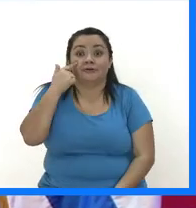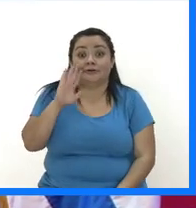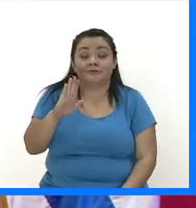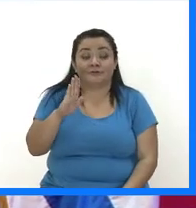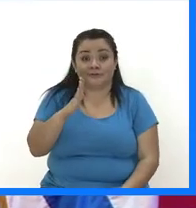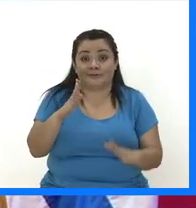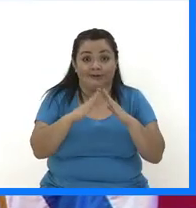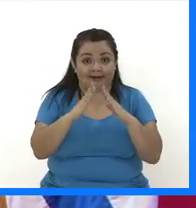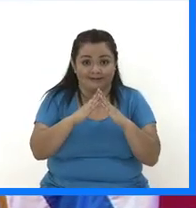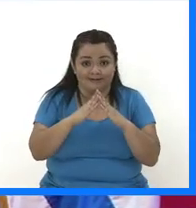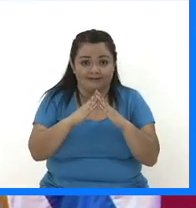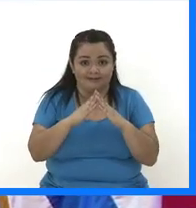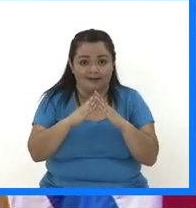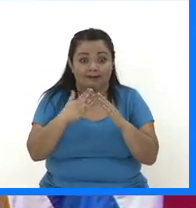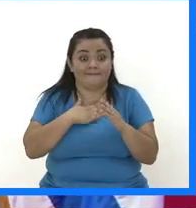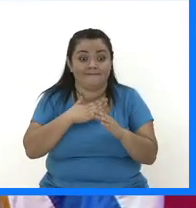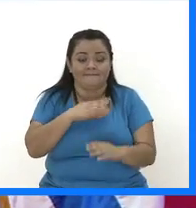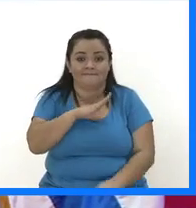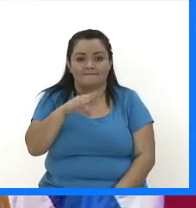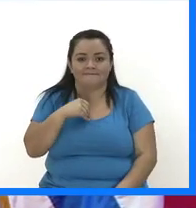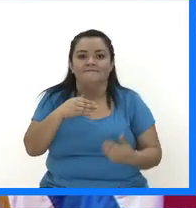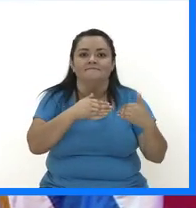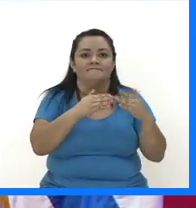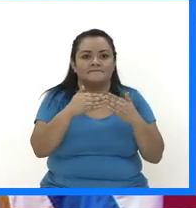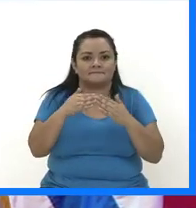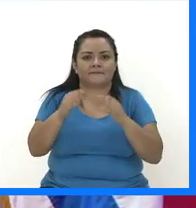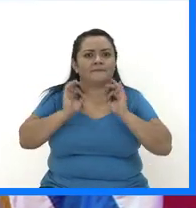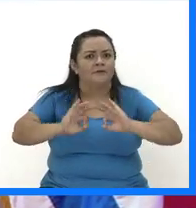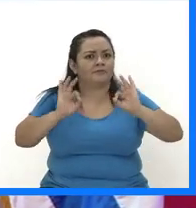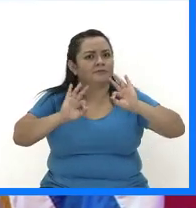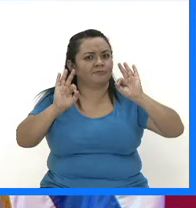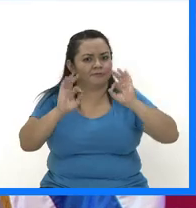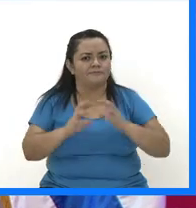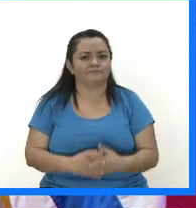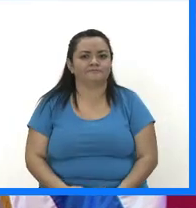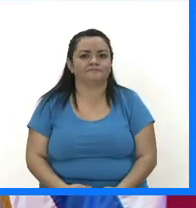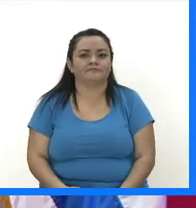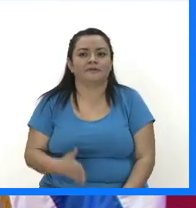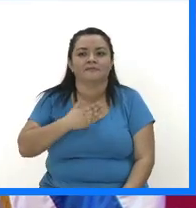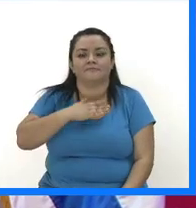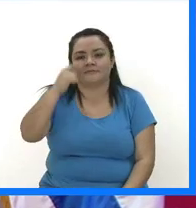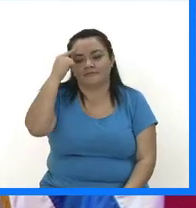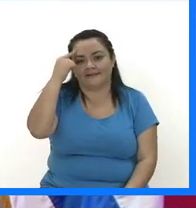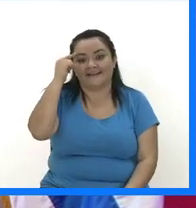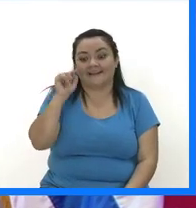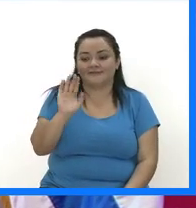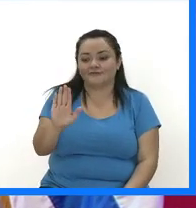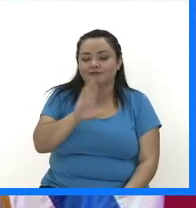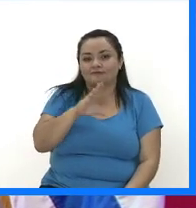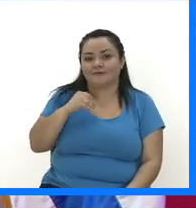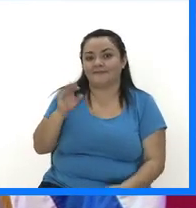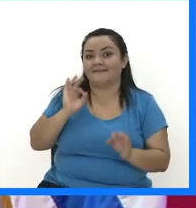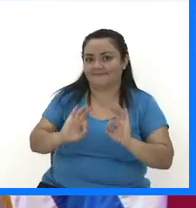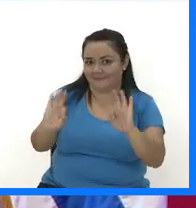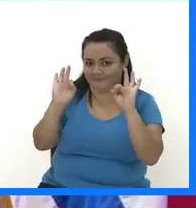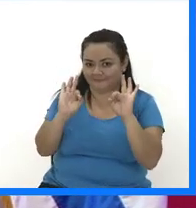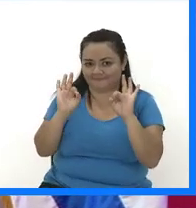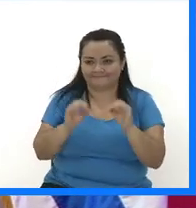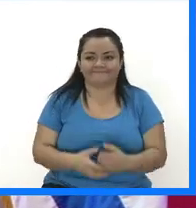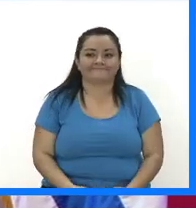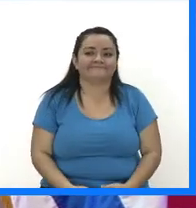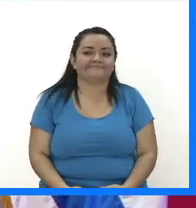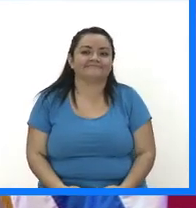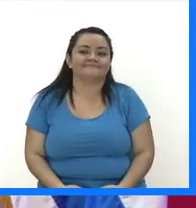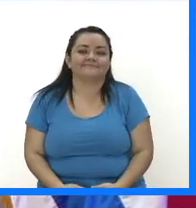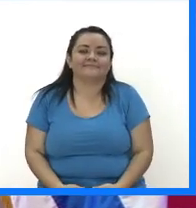que su hogar no es el hogar de su abuelo es nuestro hogar es diferente vamos mejorando con generaciones mi meta es que le dice a un héctor s mi meta como papá